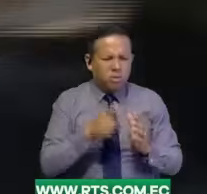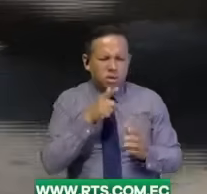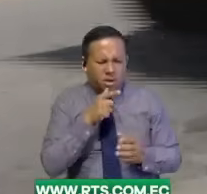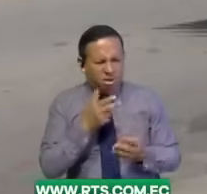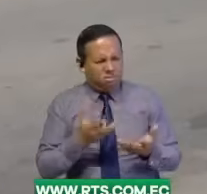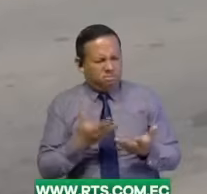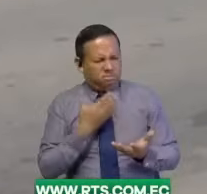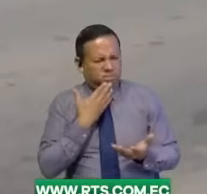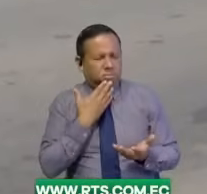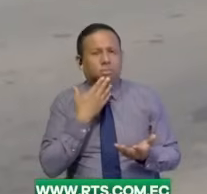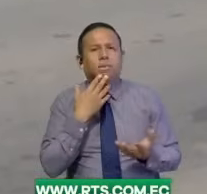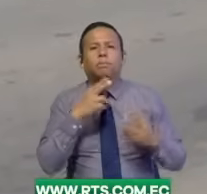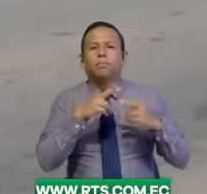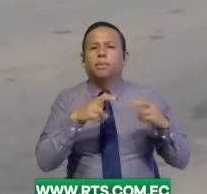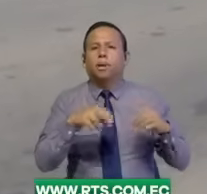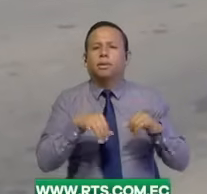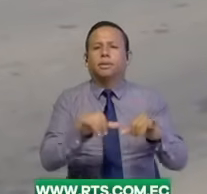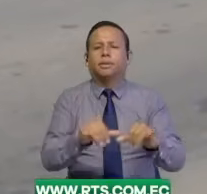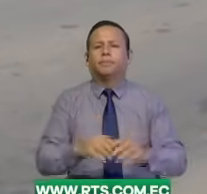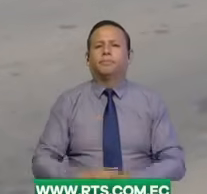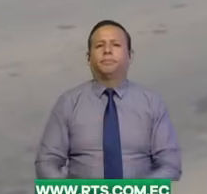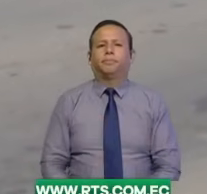materiales, informó Charlie Pisa.